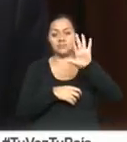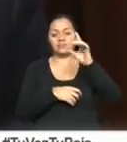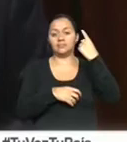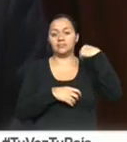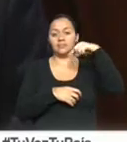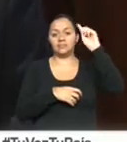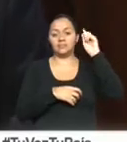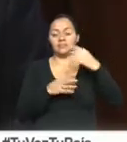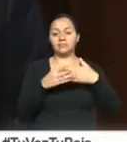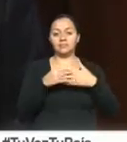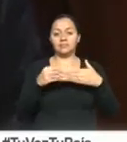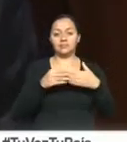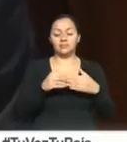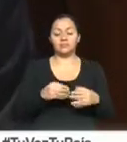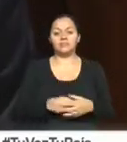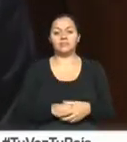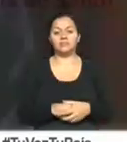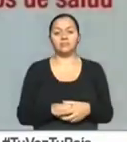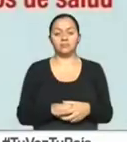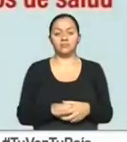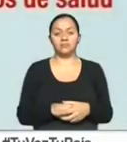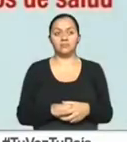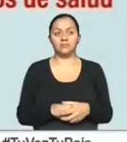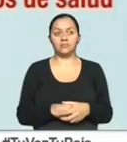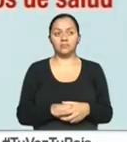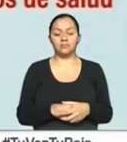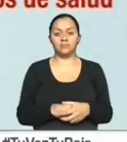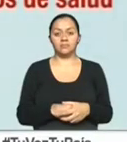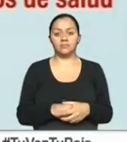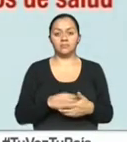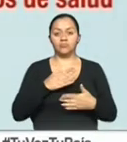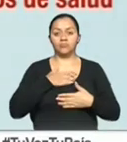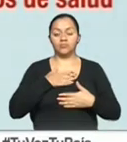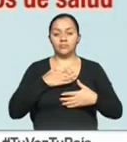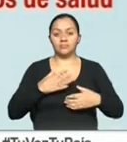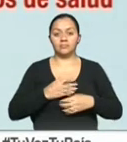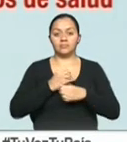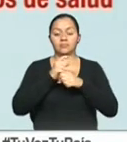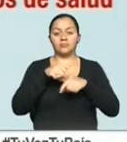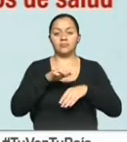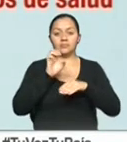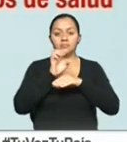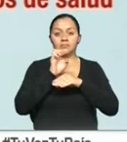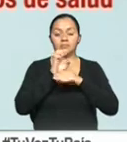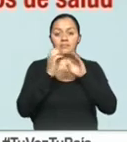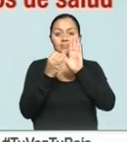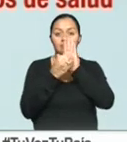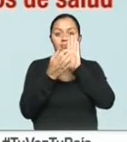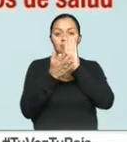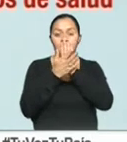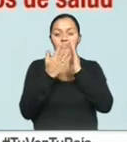1.255 millones de dólares para mi pueblo. Aquí está la